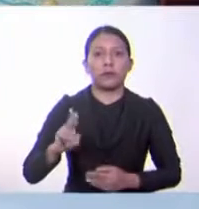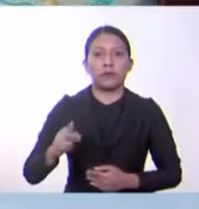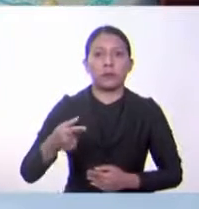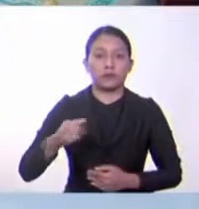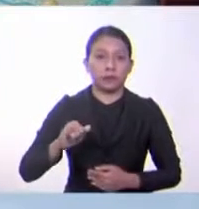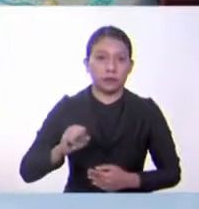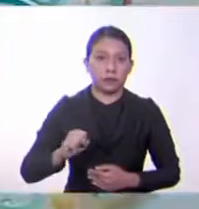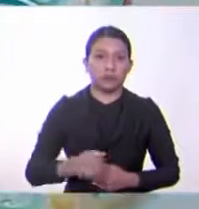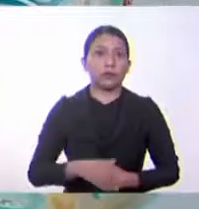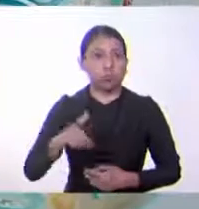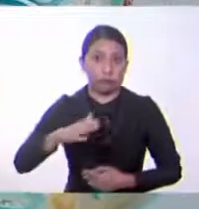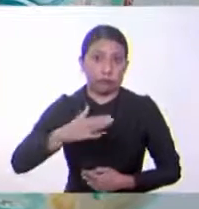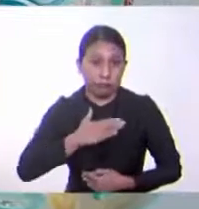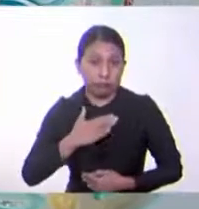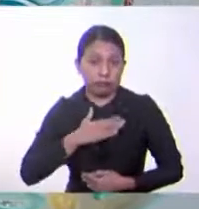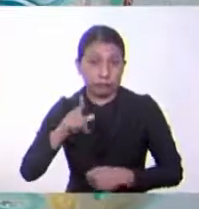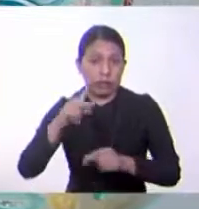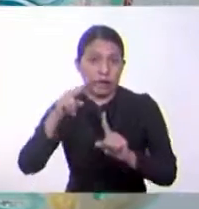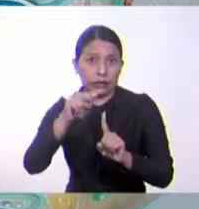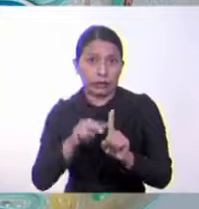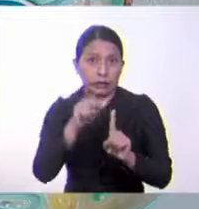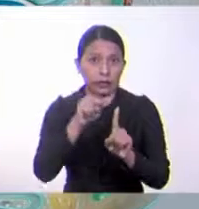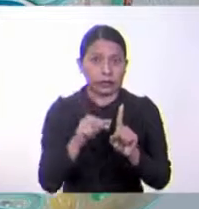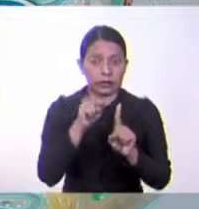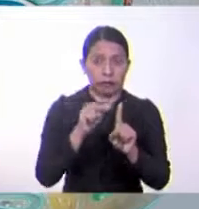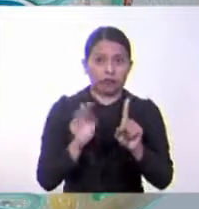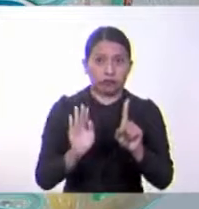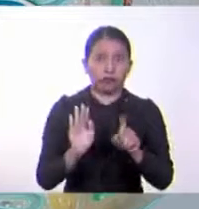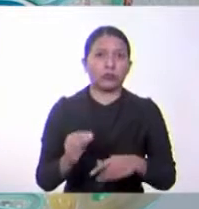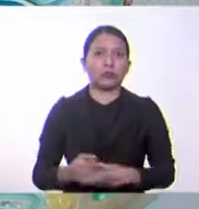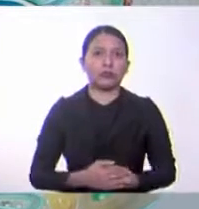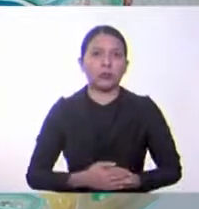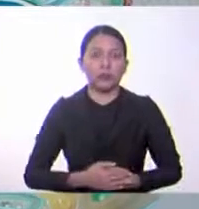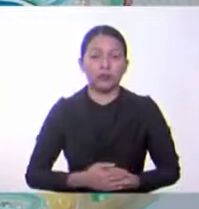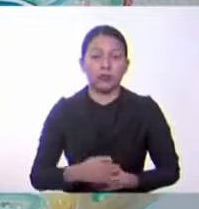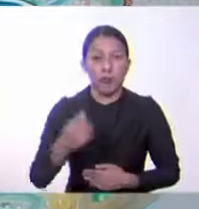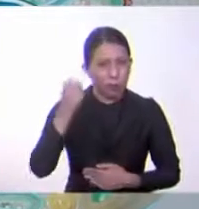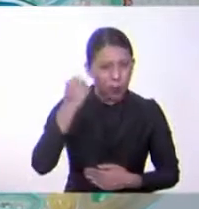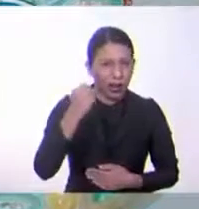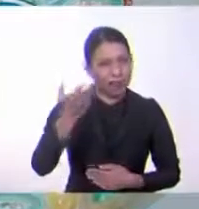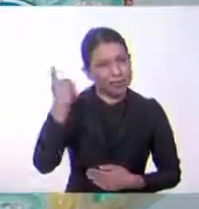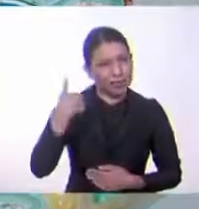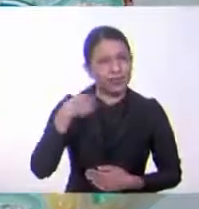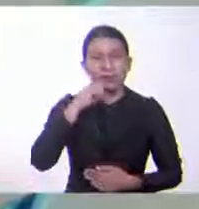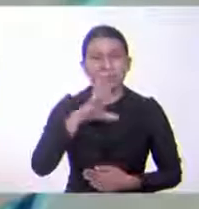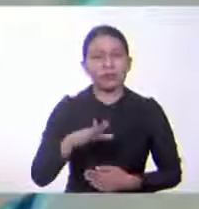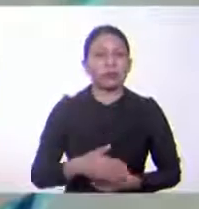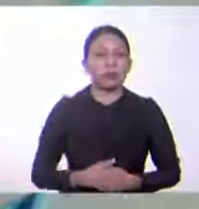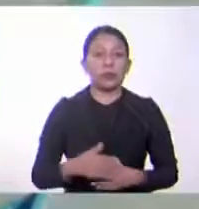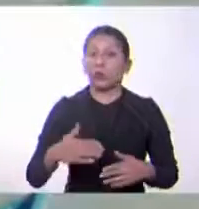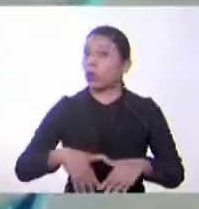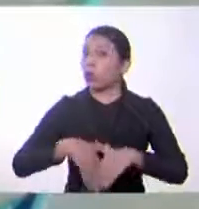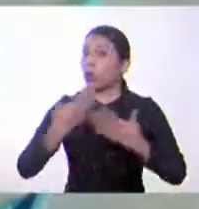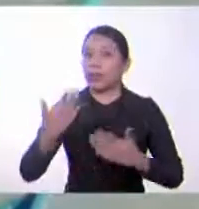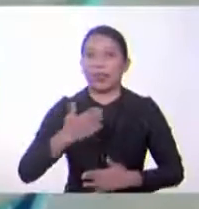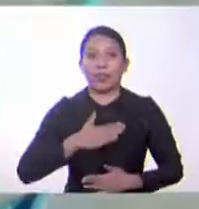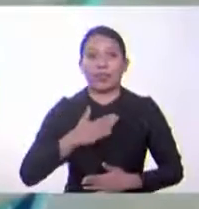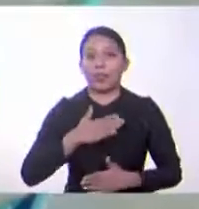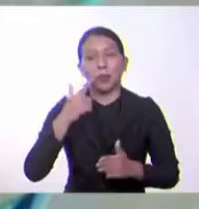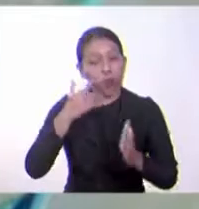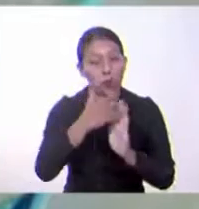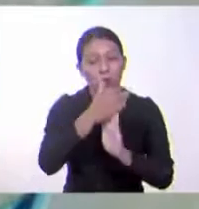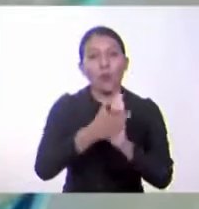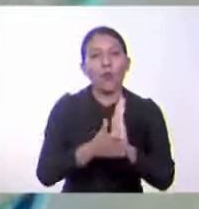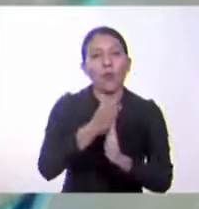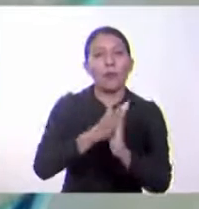esas características. La más importante de ellas que hablamos anteriormente es la ausencia de pared celular.